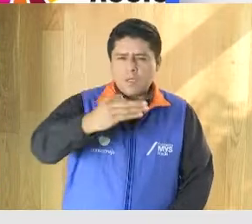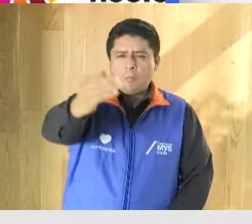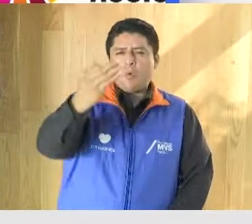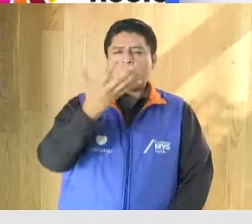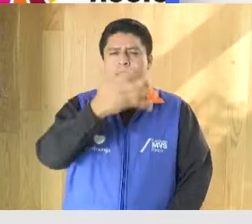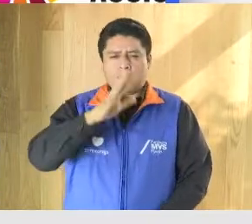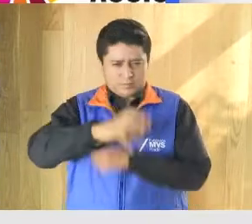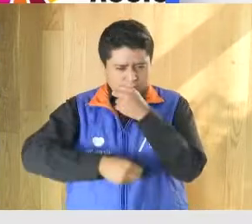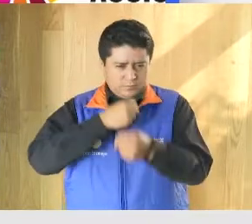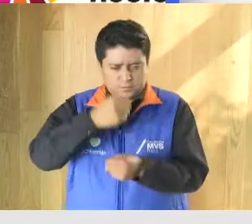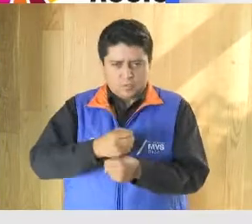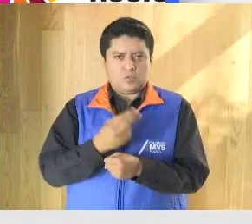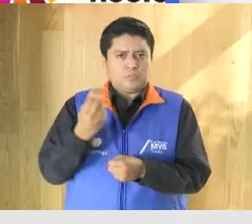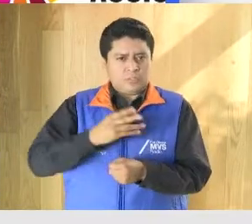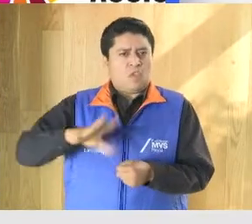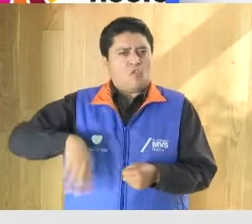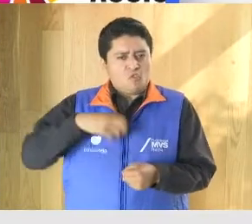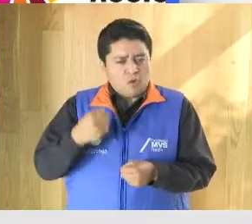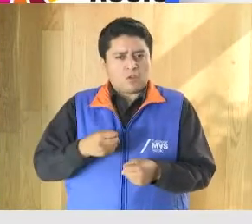lanzaban